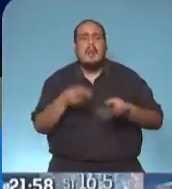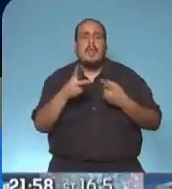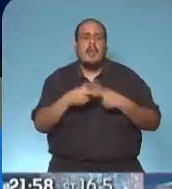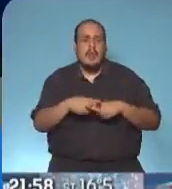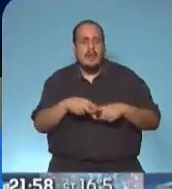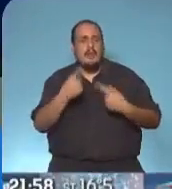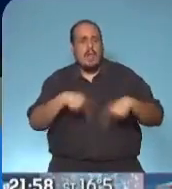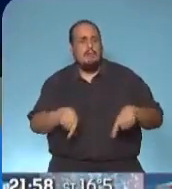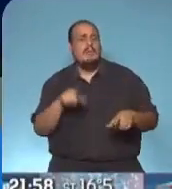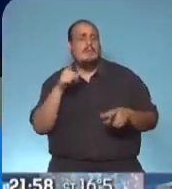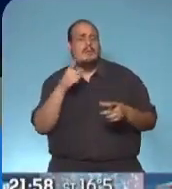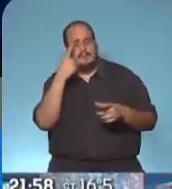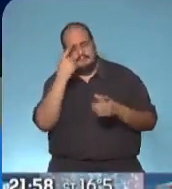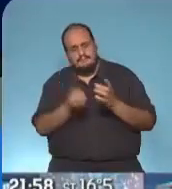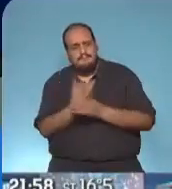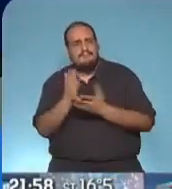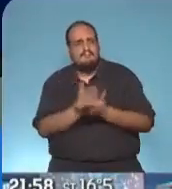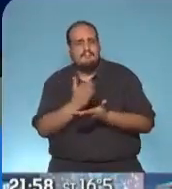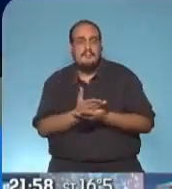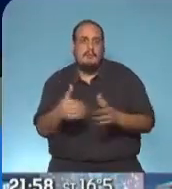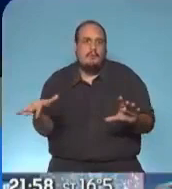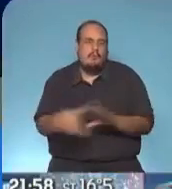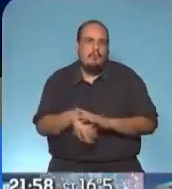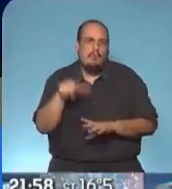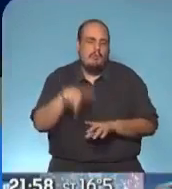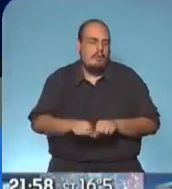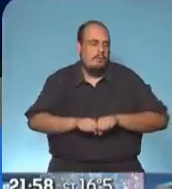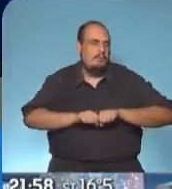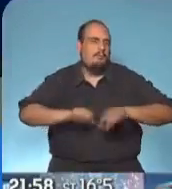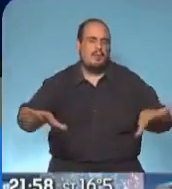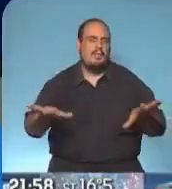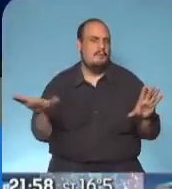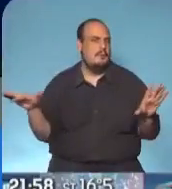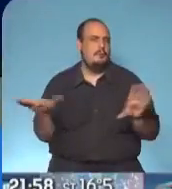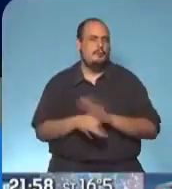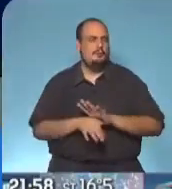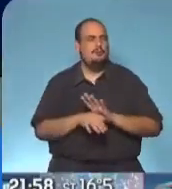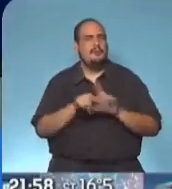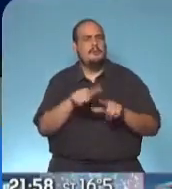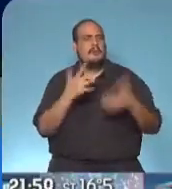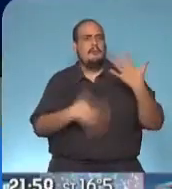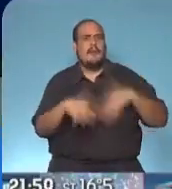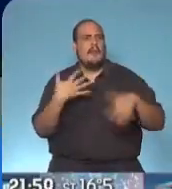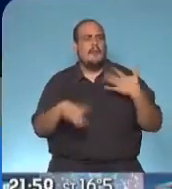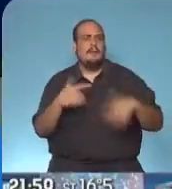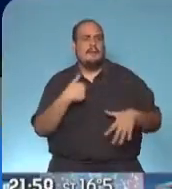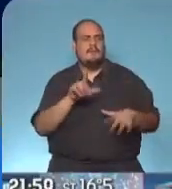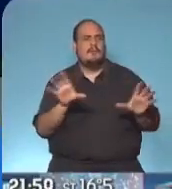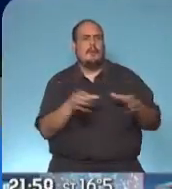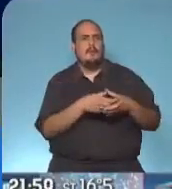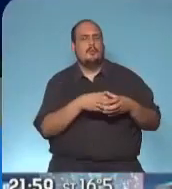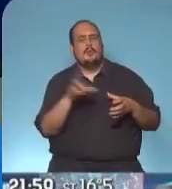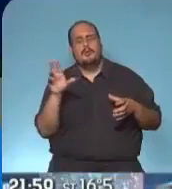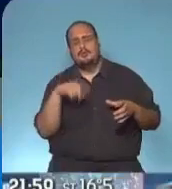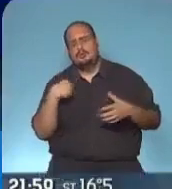muy incipiente, y ahora en el medio de lo que la pandemia y esta emergencia nos supone para todo el conjunto de la